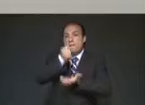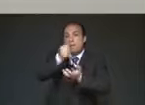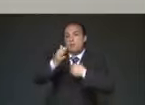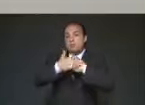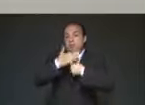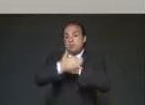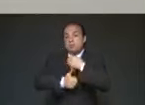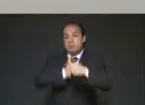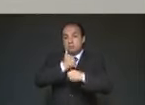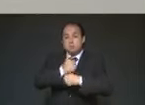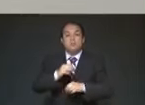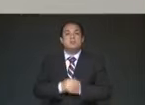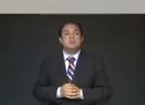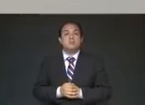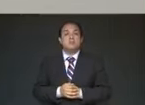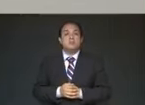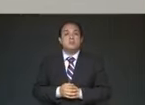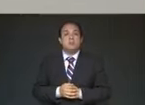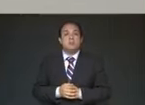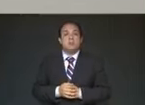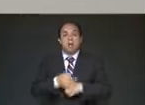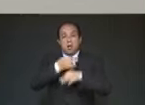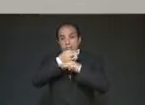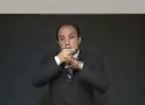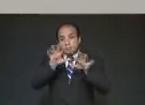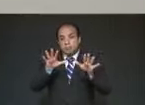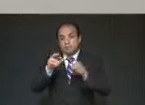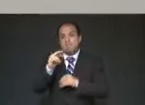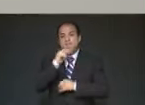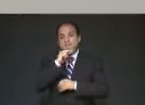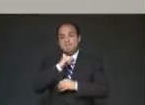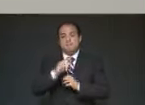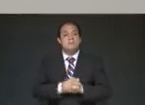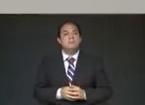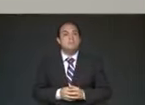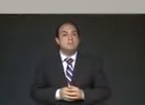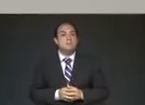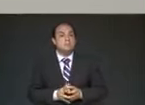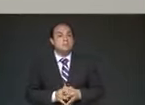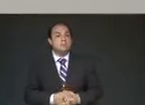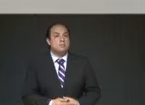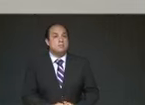inversión del próximo año. Entonces ya haremos el anuncio ya muy pronto.